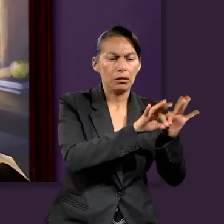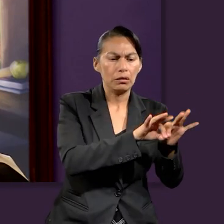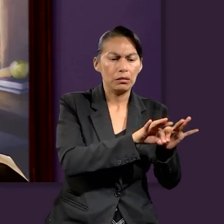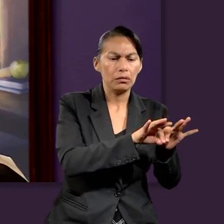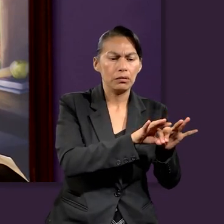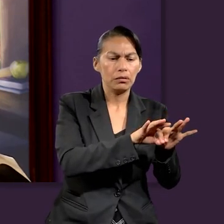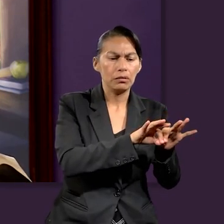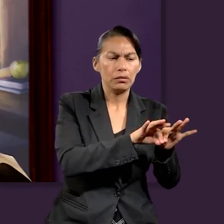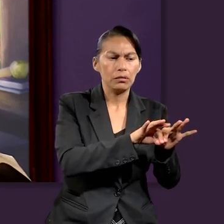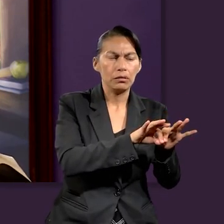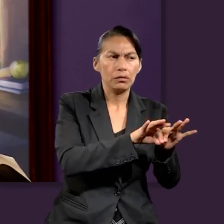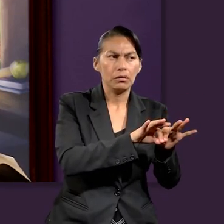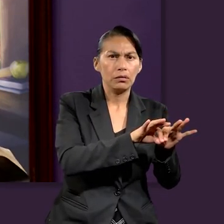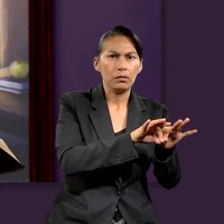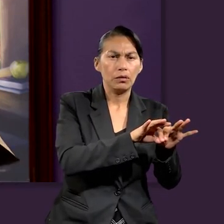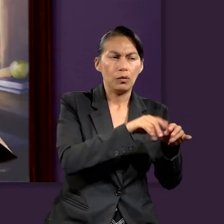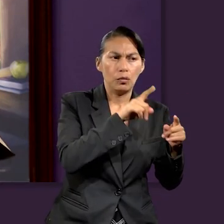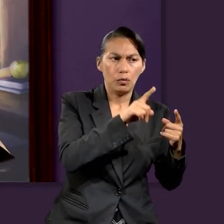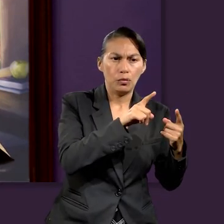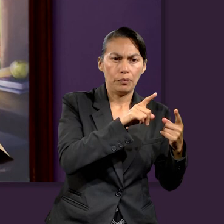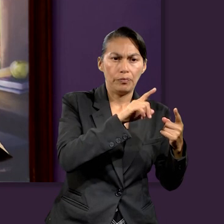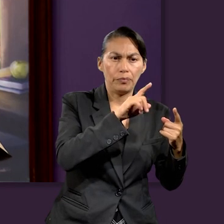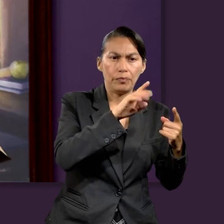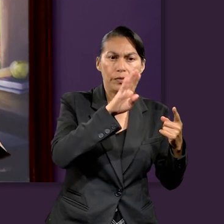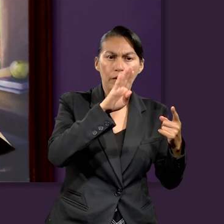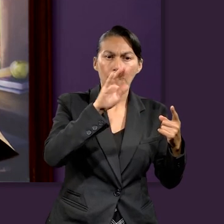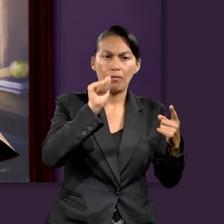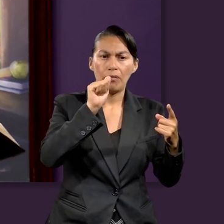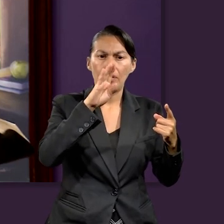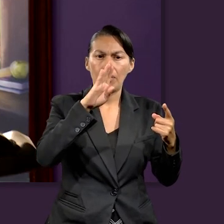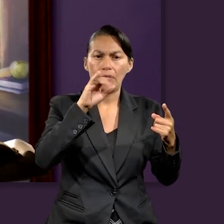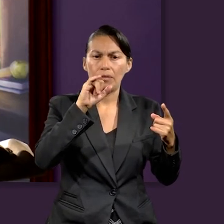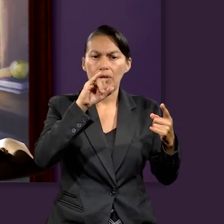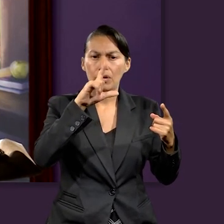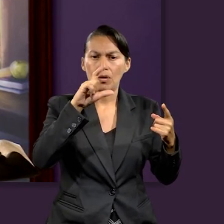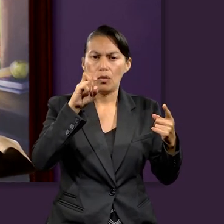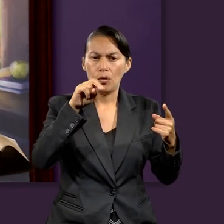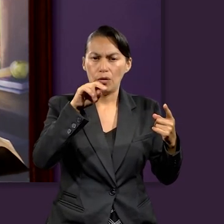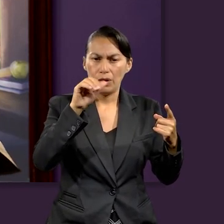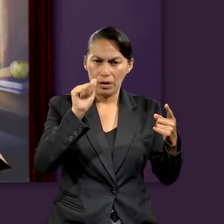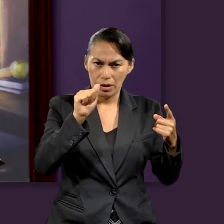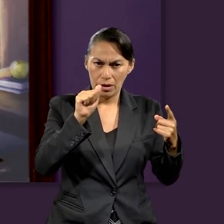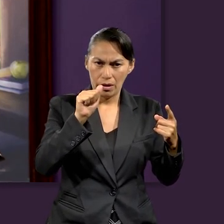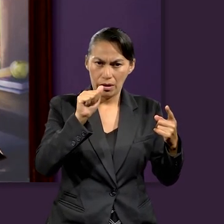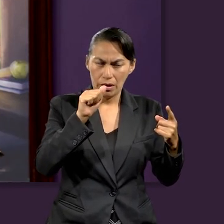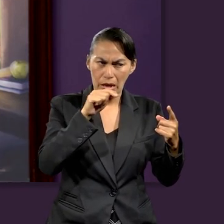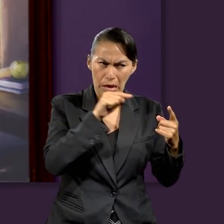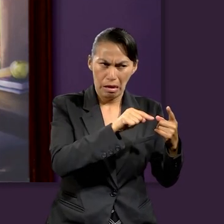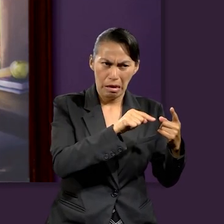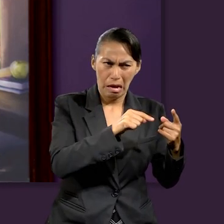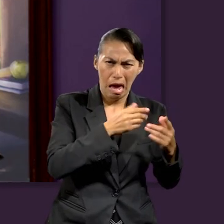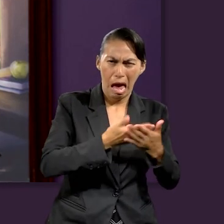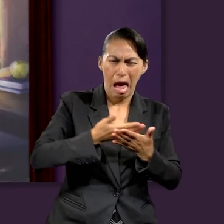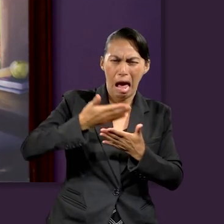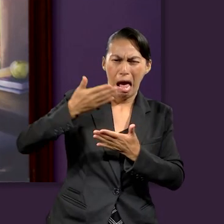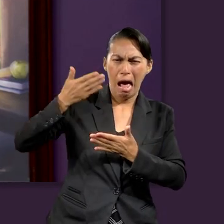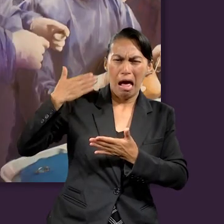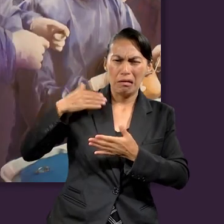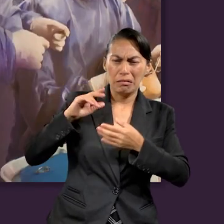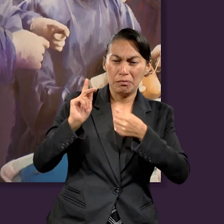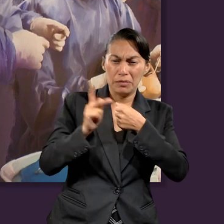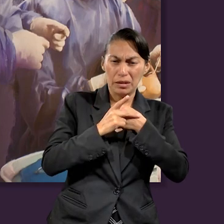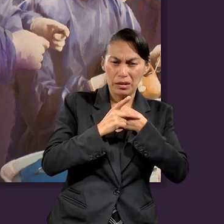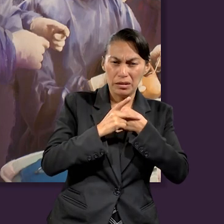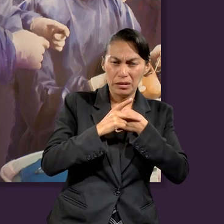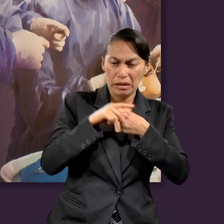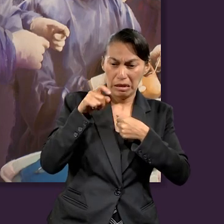destacar. El primero, Babilonia, no hace referencia a la Babilonia antigua, sino a un sistema